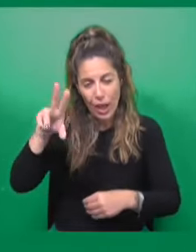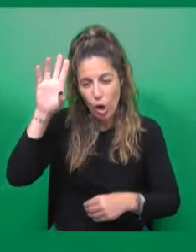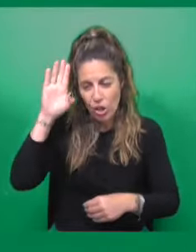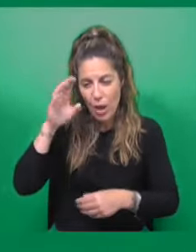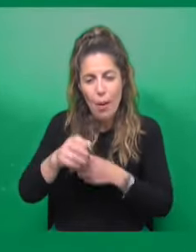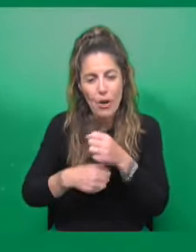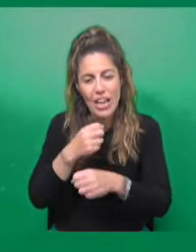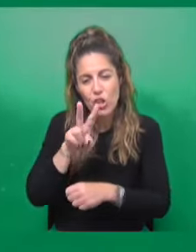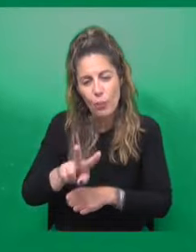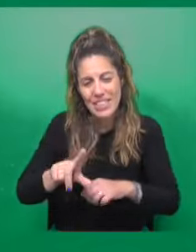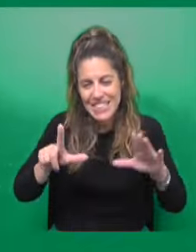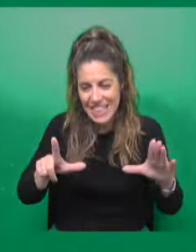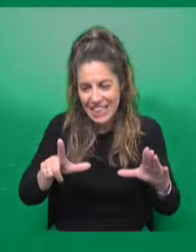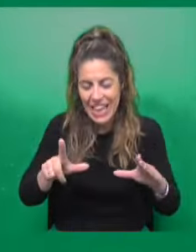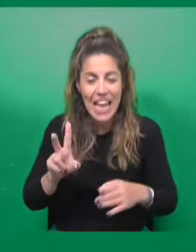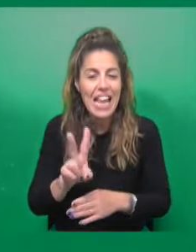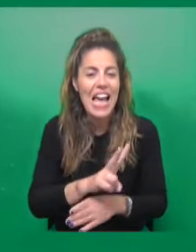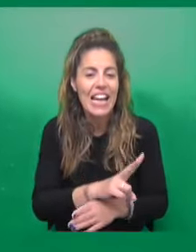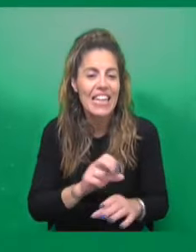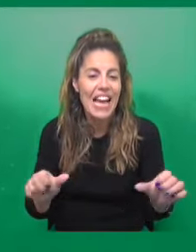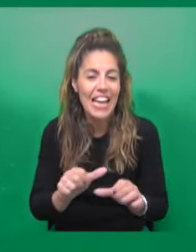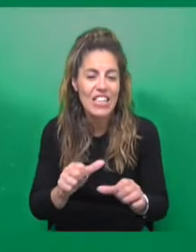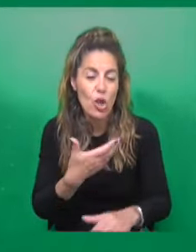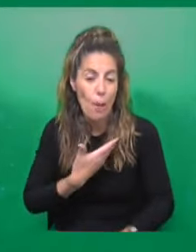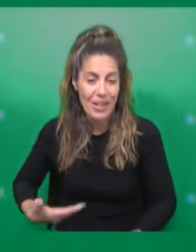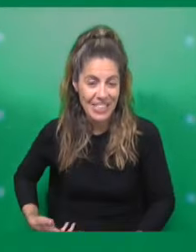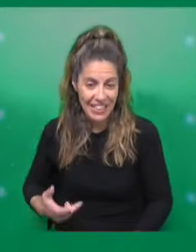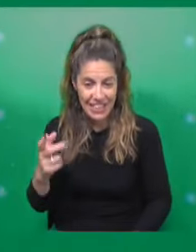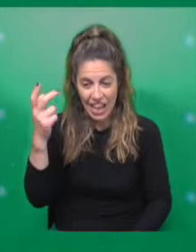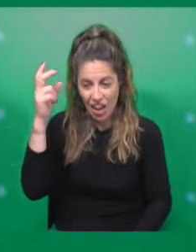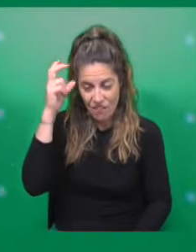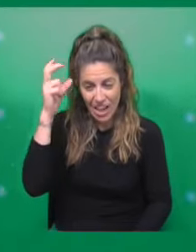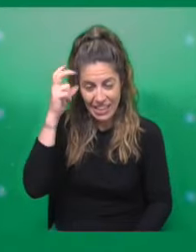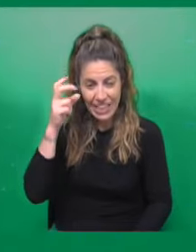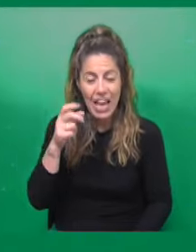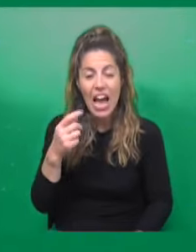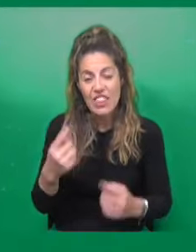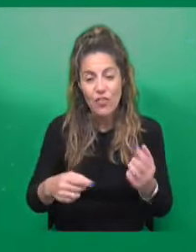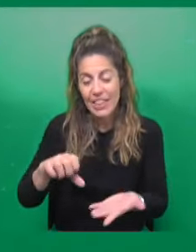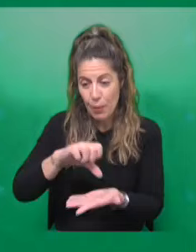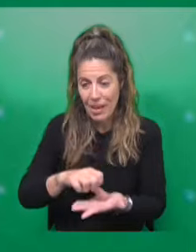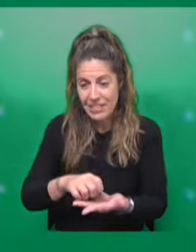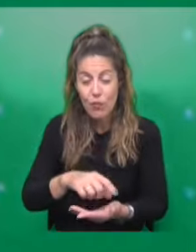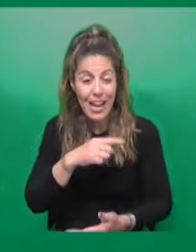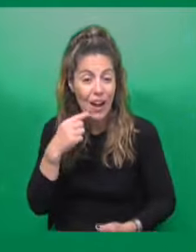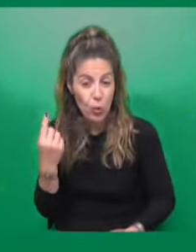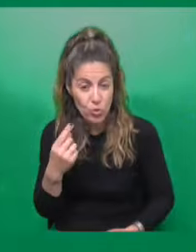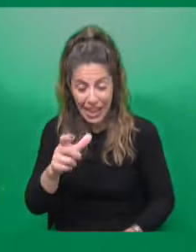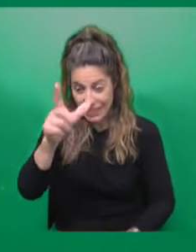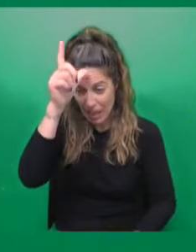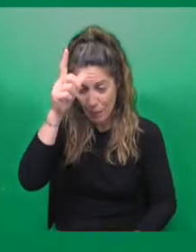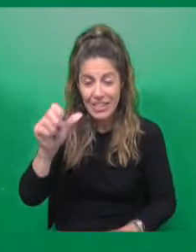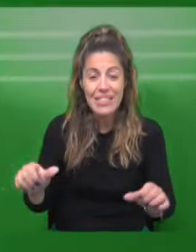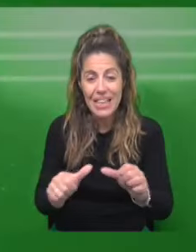año 2007 durante la gira que hizo el presidente Vázquez entre otros países a Rusia Alemania se hizo la la la famosa mes de